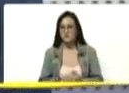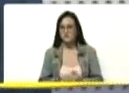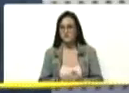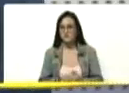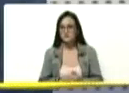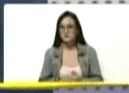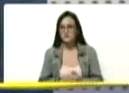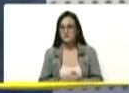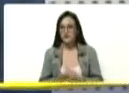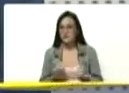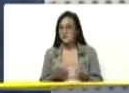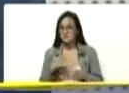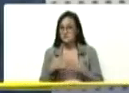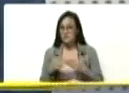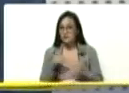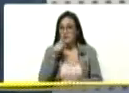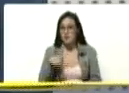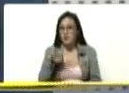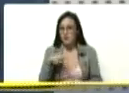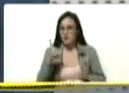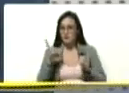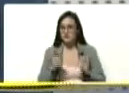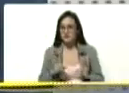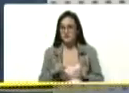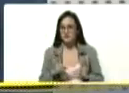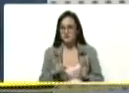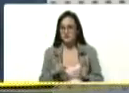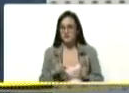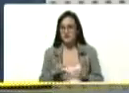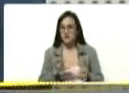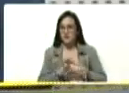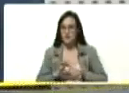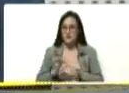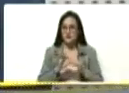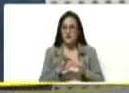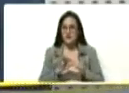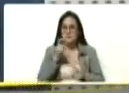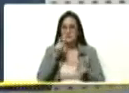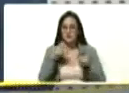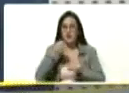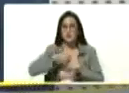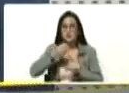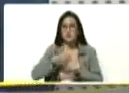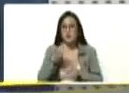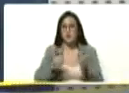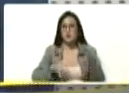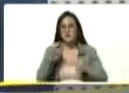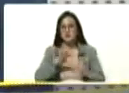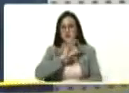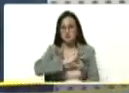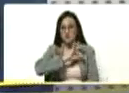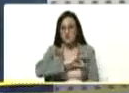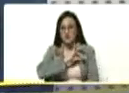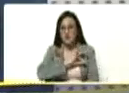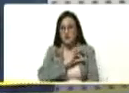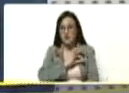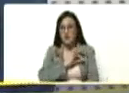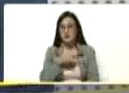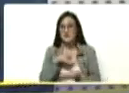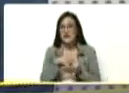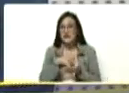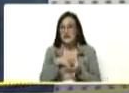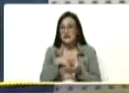Mientras el poder reside en el pueblo y en la unidad de quienes luchamos por la justicia social, ni las crisis originadas